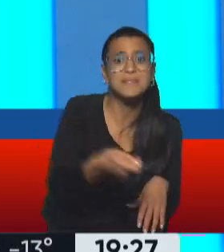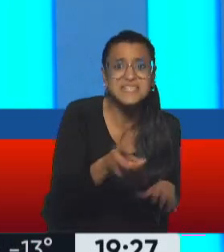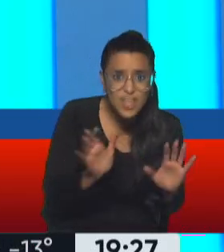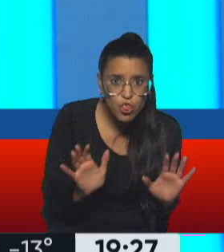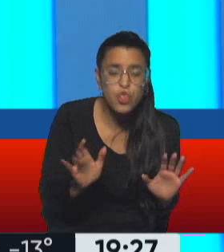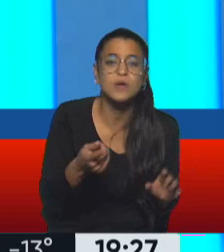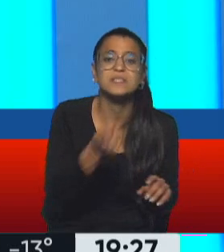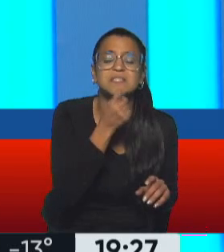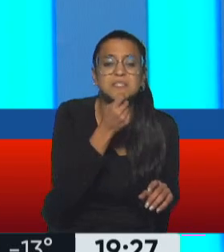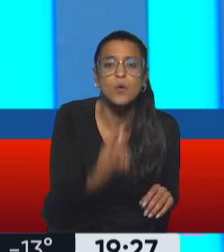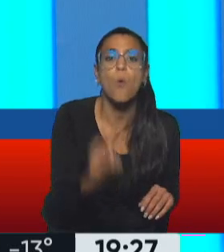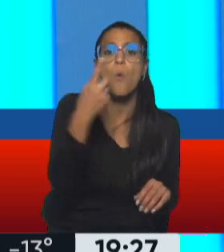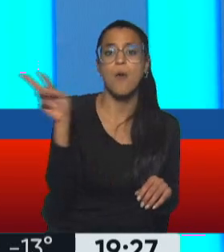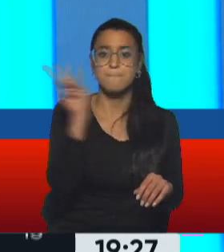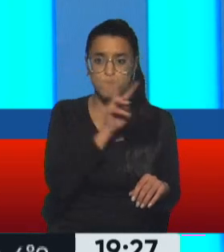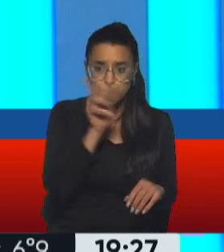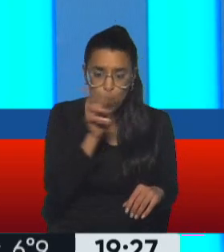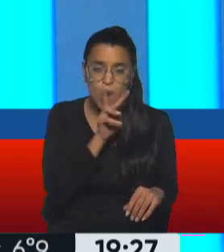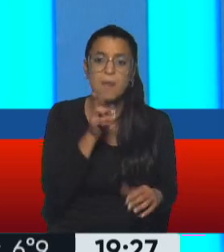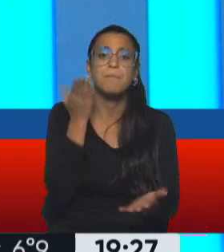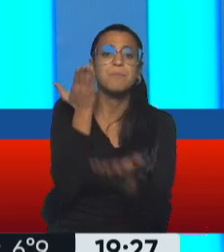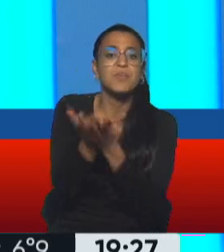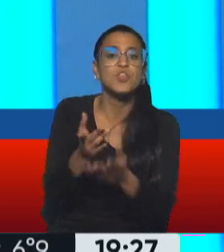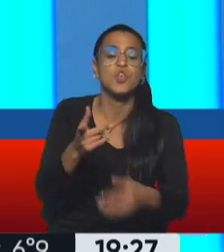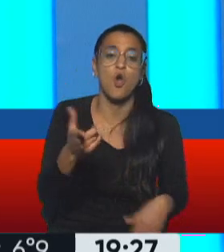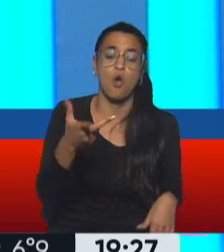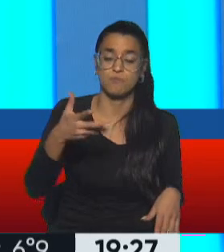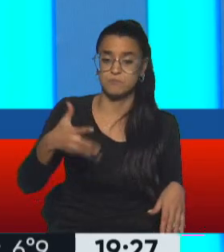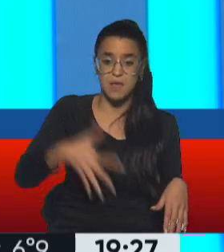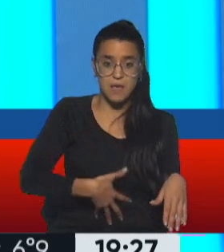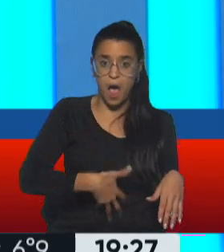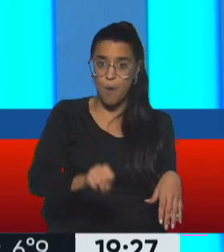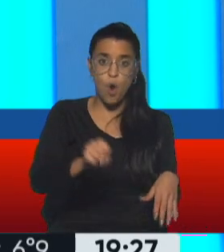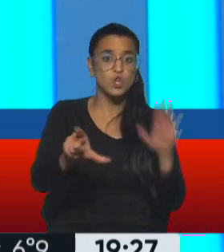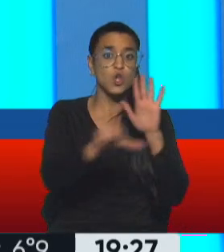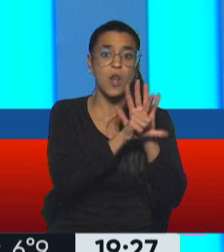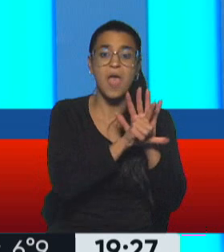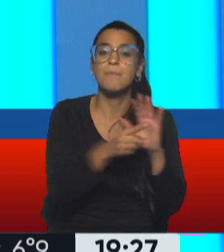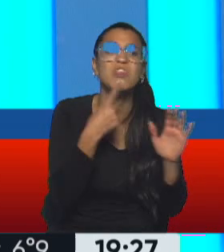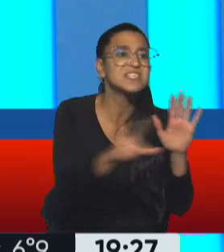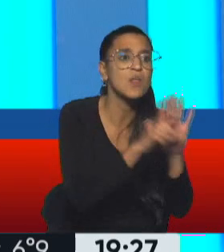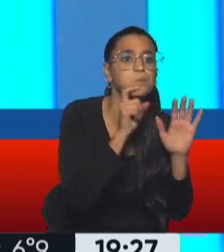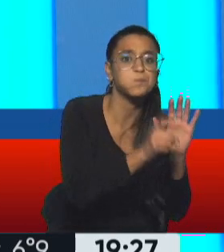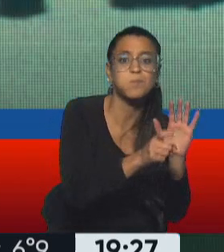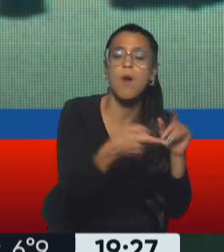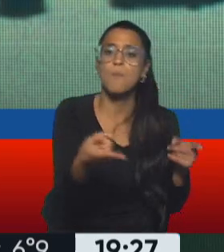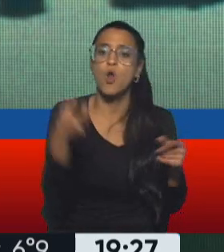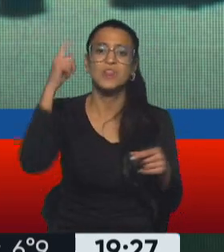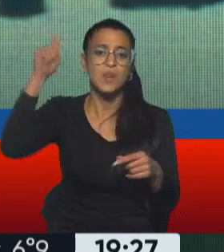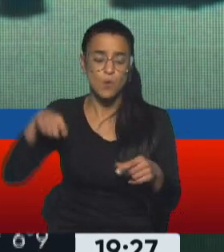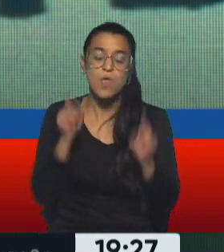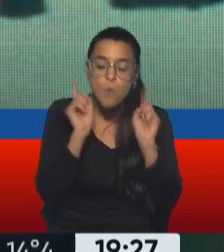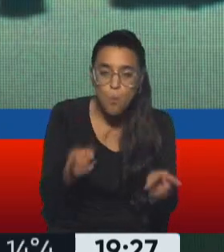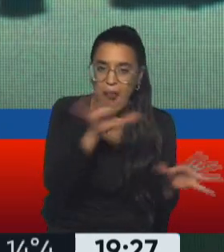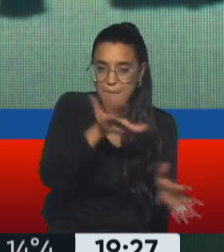el caso de una mujer que pidió la ILE y que esa ILE fue considerada ilegal por un tribunal. Más allá de este